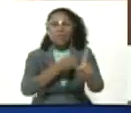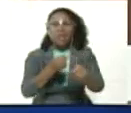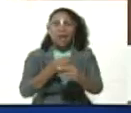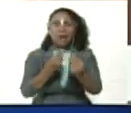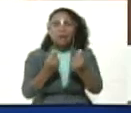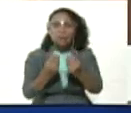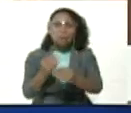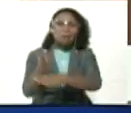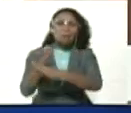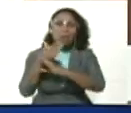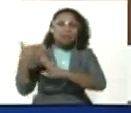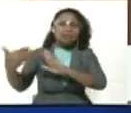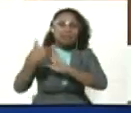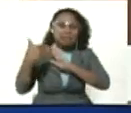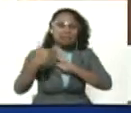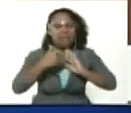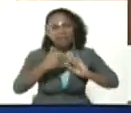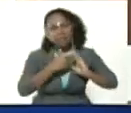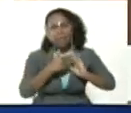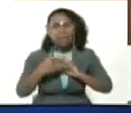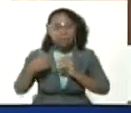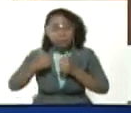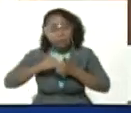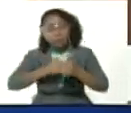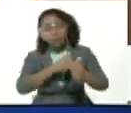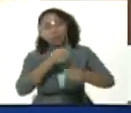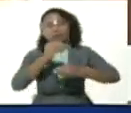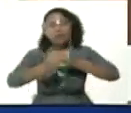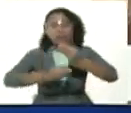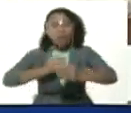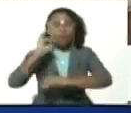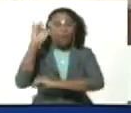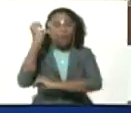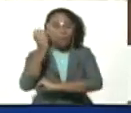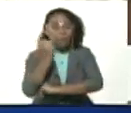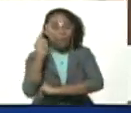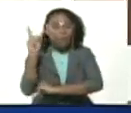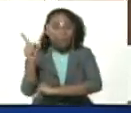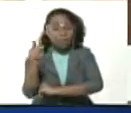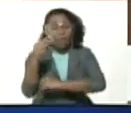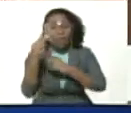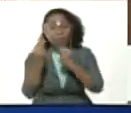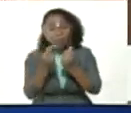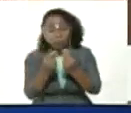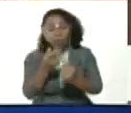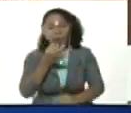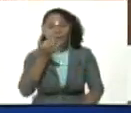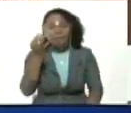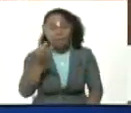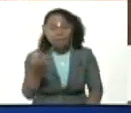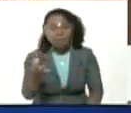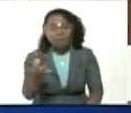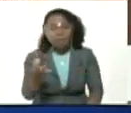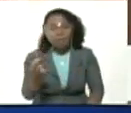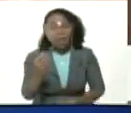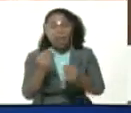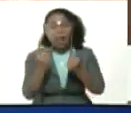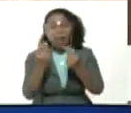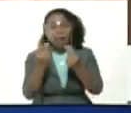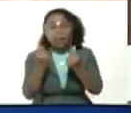las sanciones y la persecución, se iban logrando en la economía real, en la